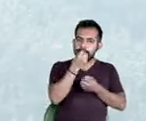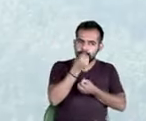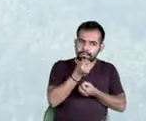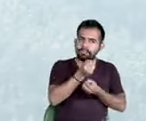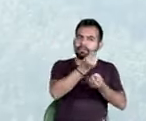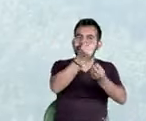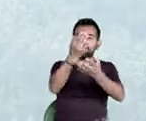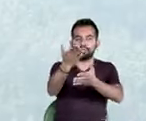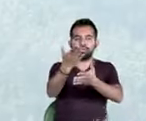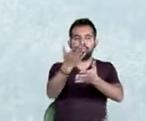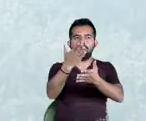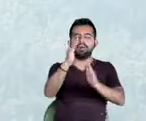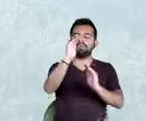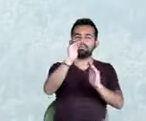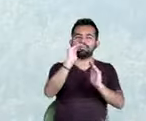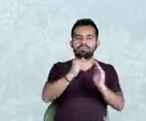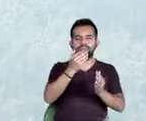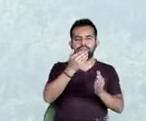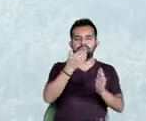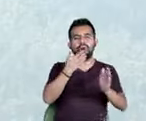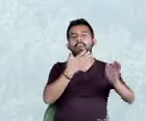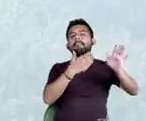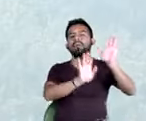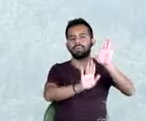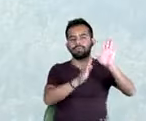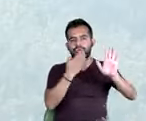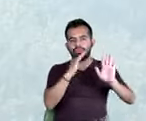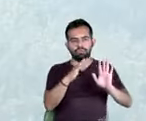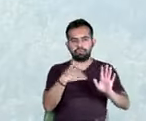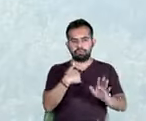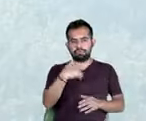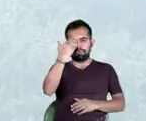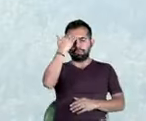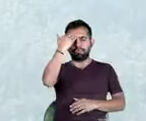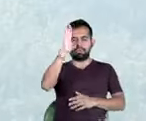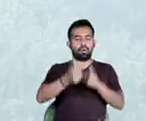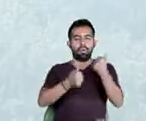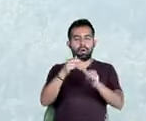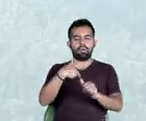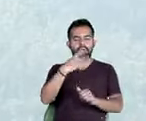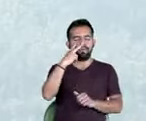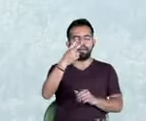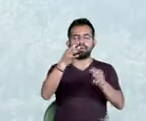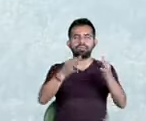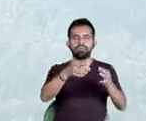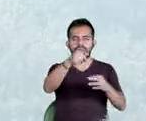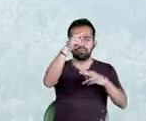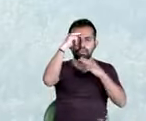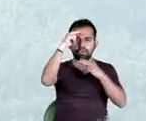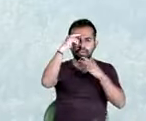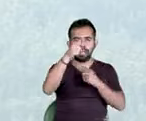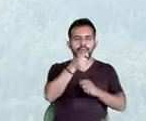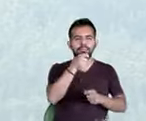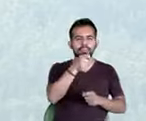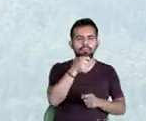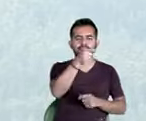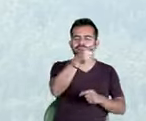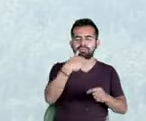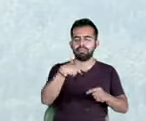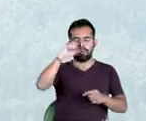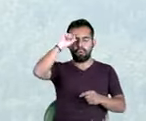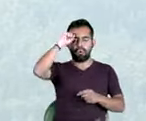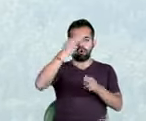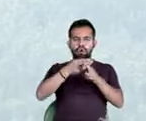restarle compromisos que no nos han dicho cuáles son. He visto, no recuerdo exactamente el medio de comunicación, pero estos días he visto el